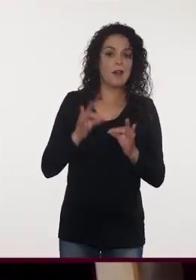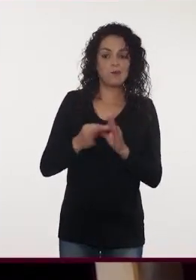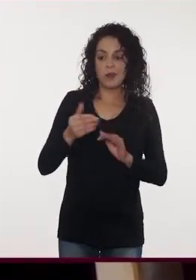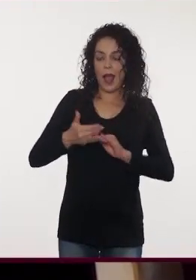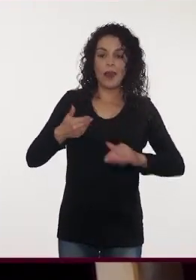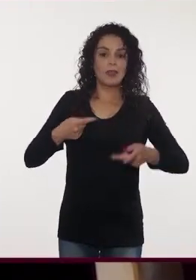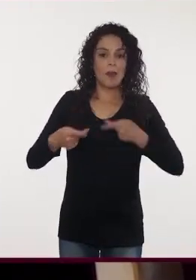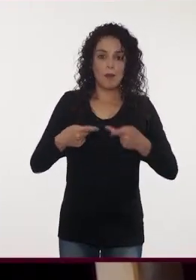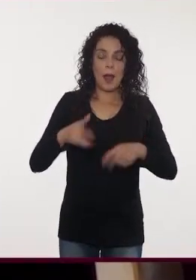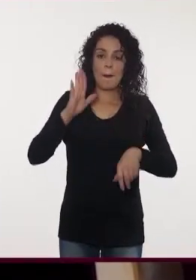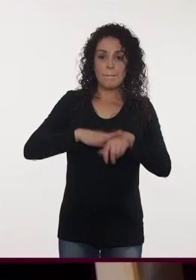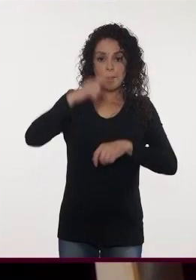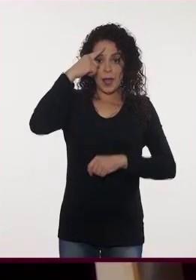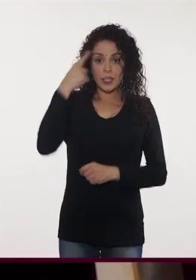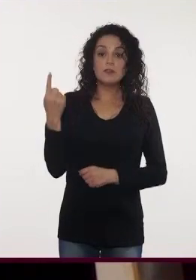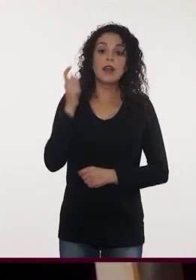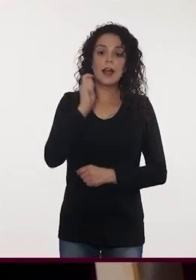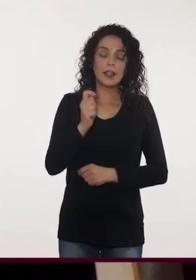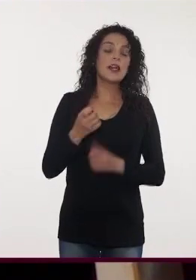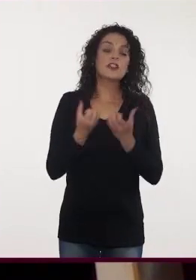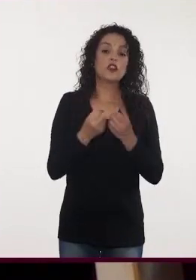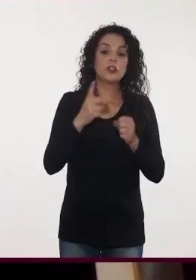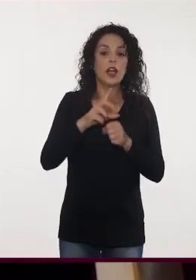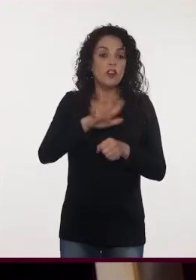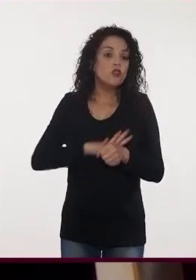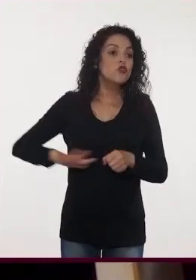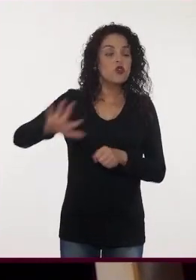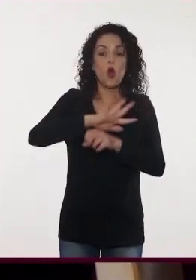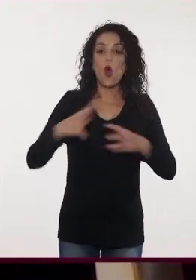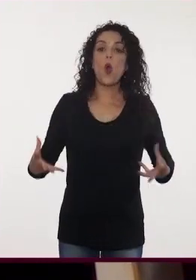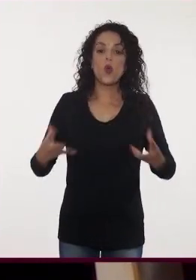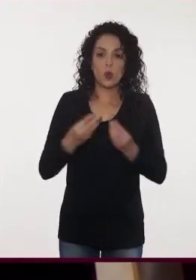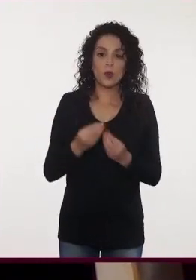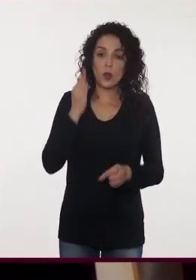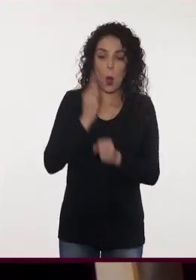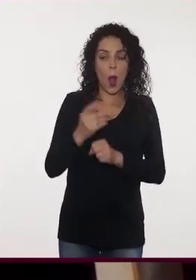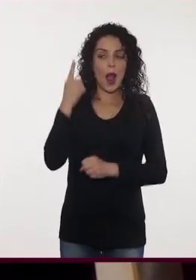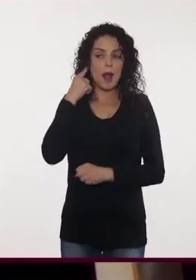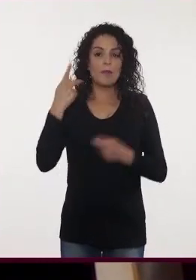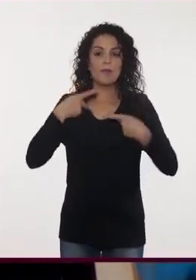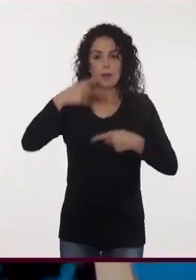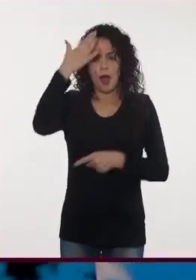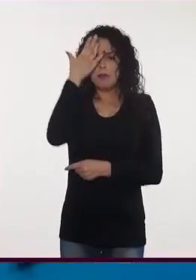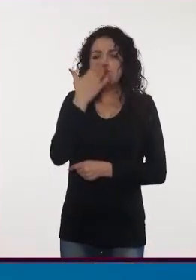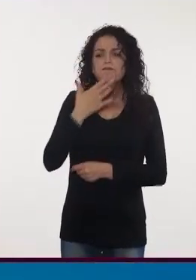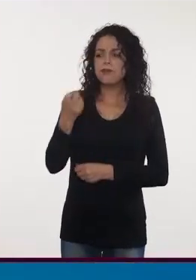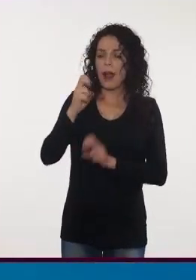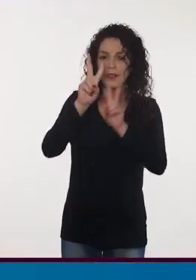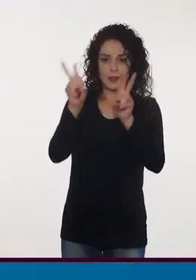más sencillo si la sociedad lo hace en conjunto. Vamos a escuchar a una experta en este tema.